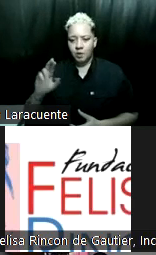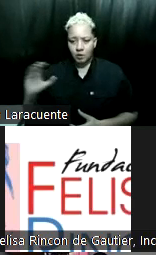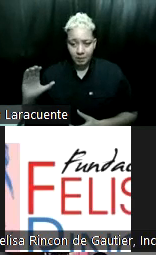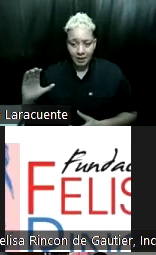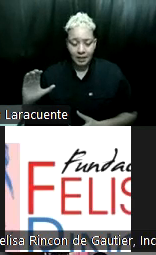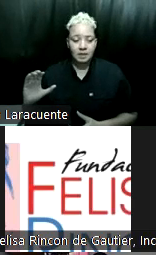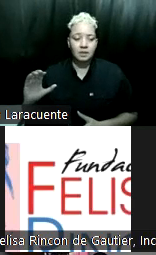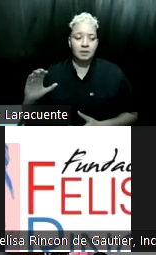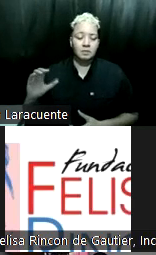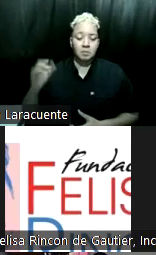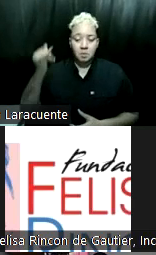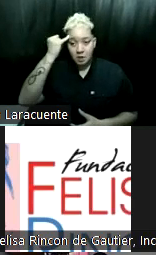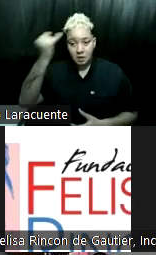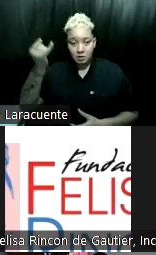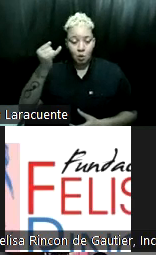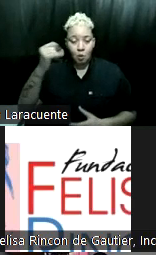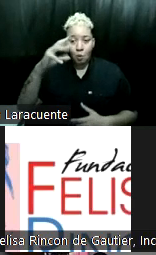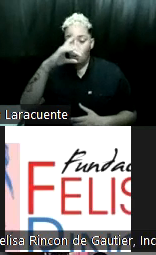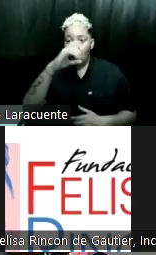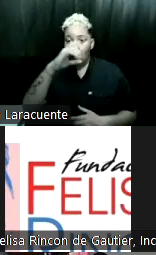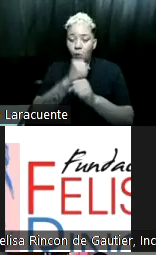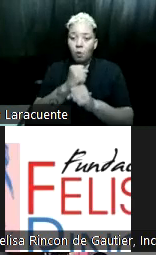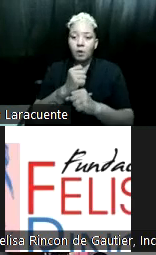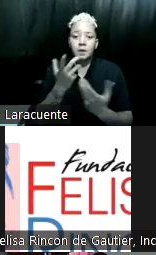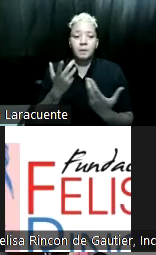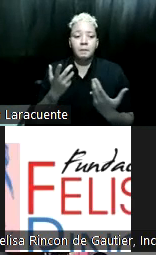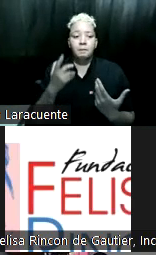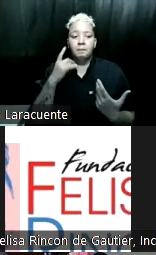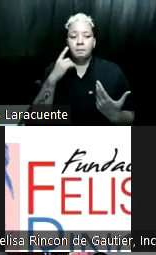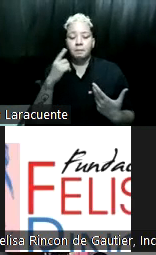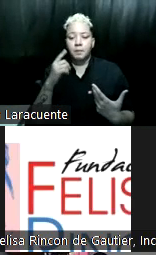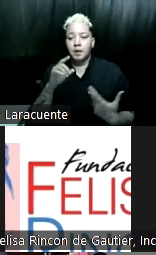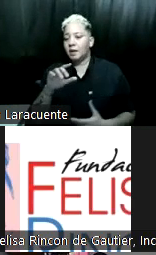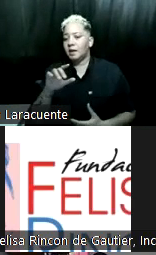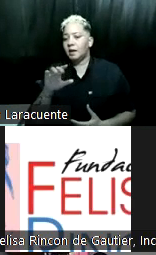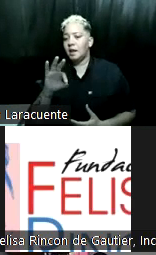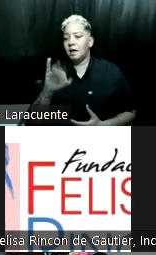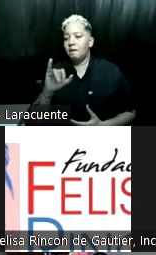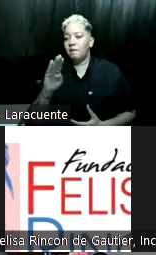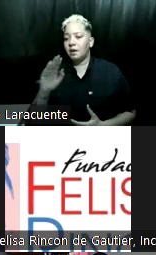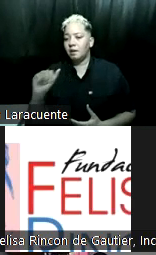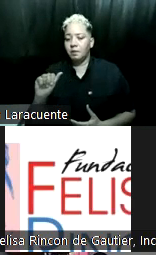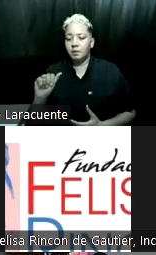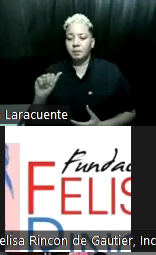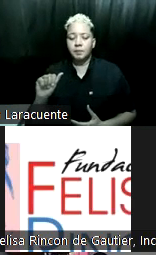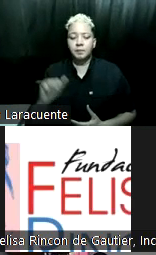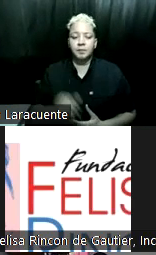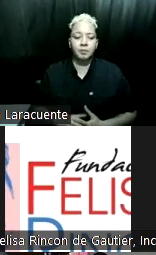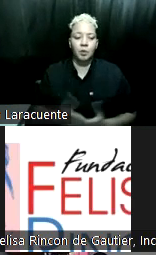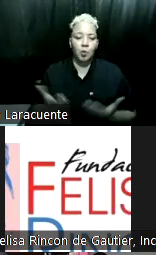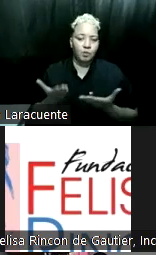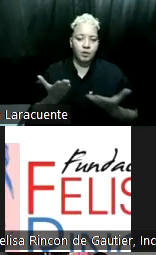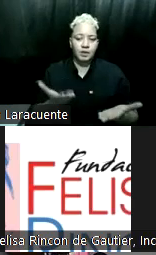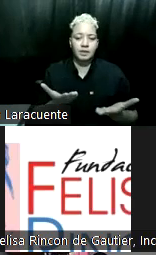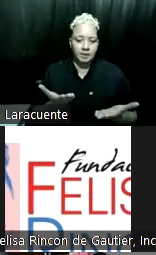imagino que habrá sido atractivo para la FIBA, pues ofrecer la